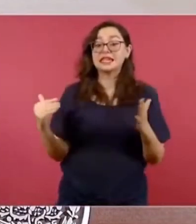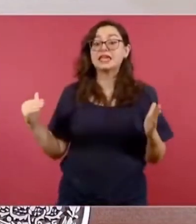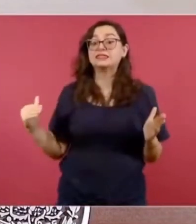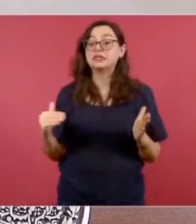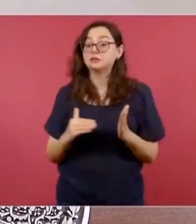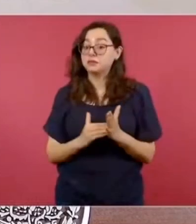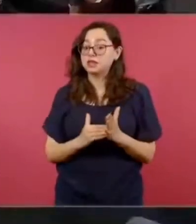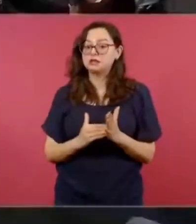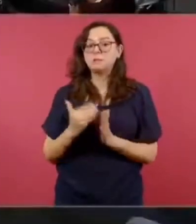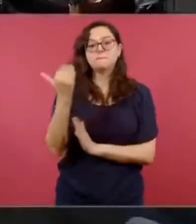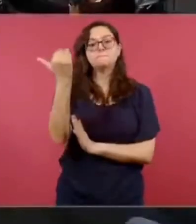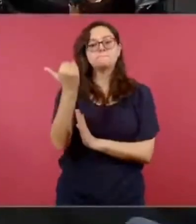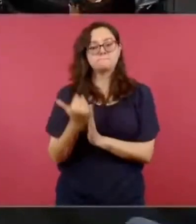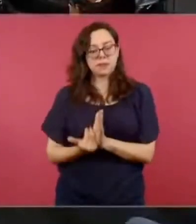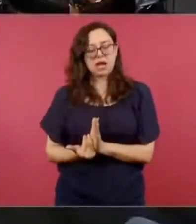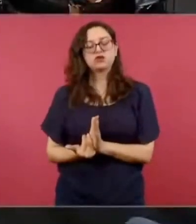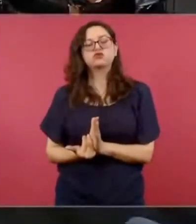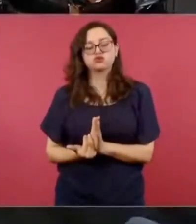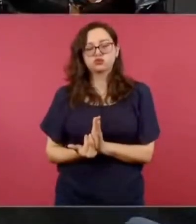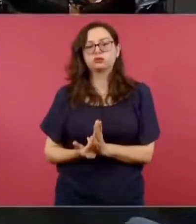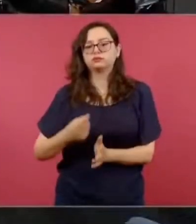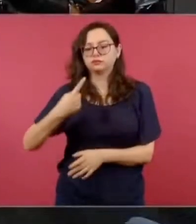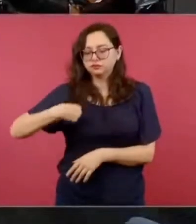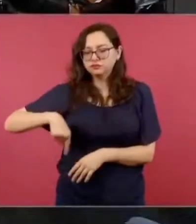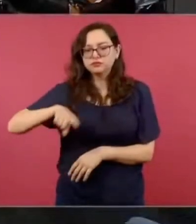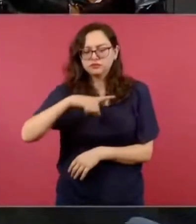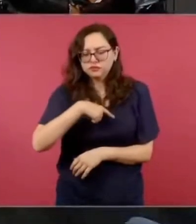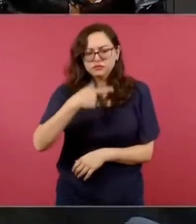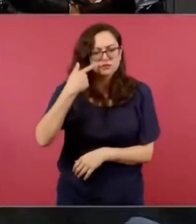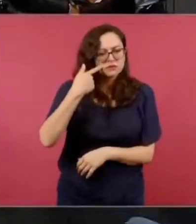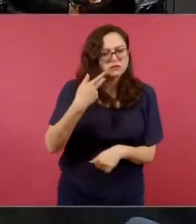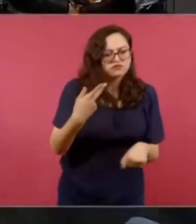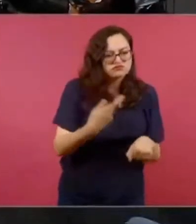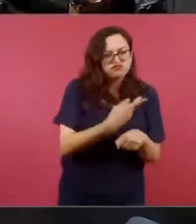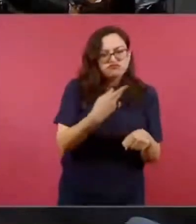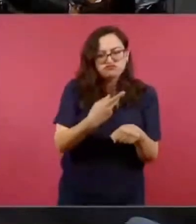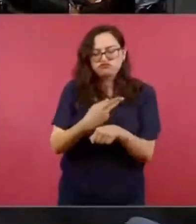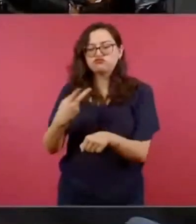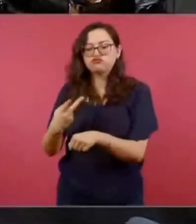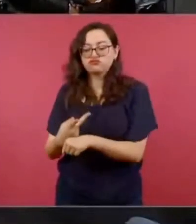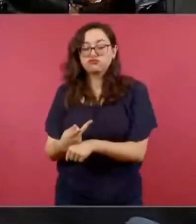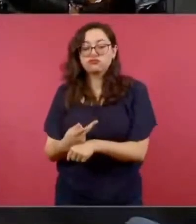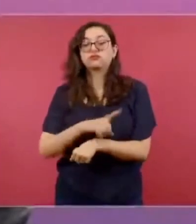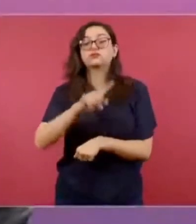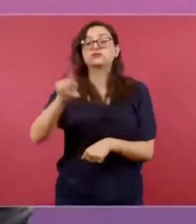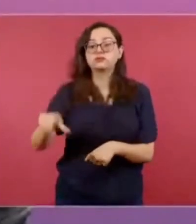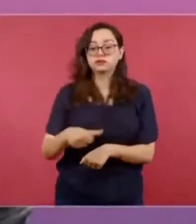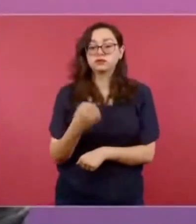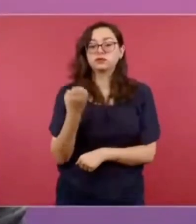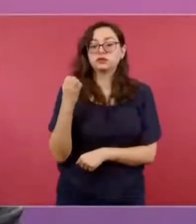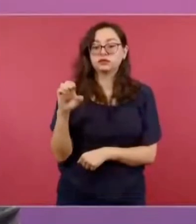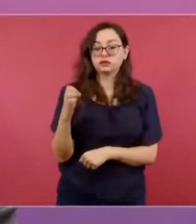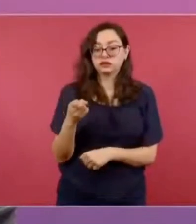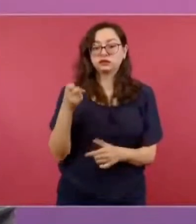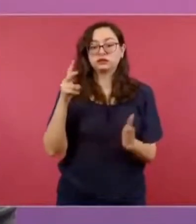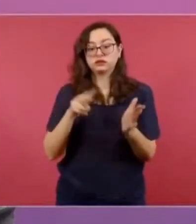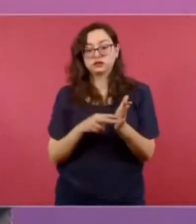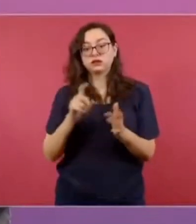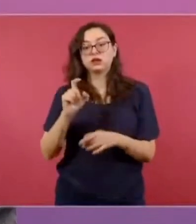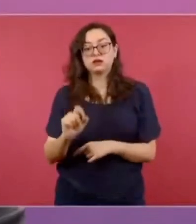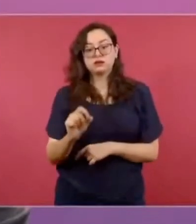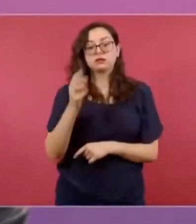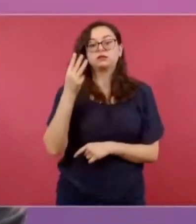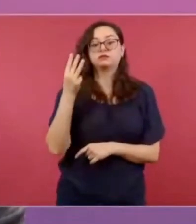estos 19,000. Estuvimos trabajando con ellos y en enero del 23, a solicitud del Gobierno de San Luis